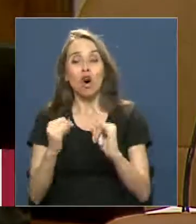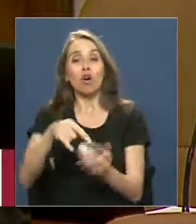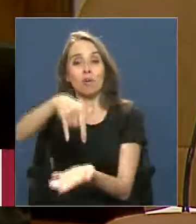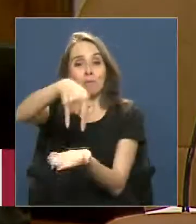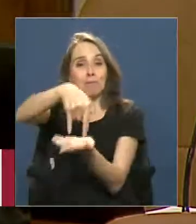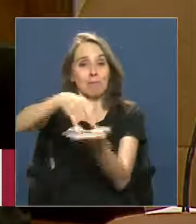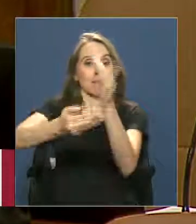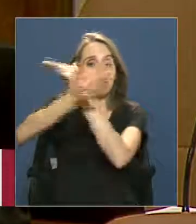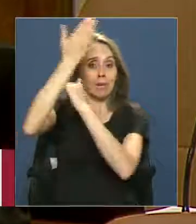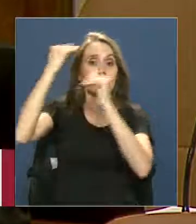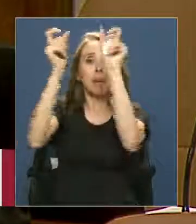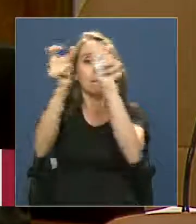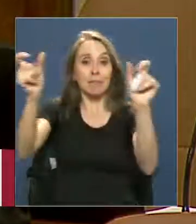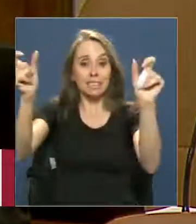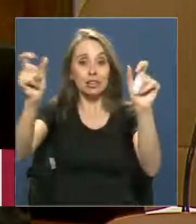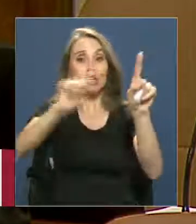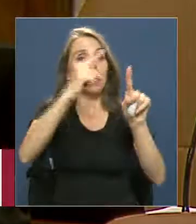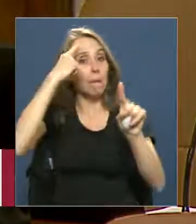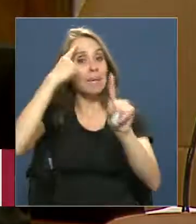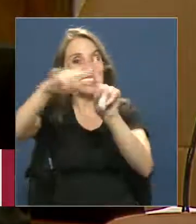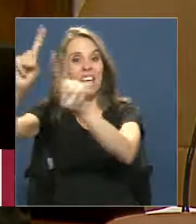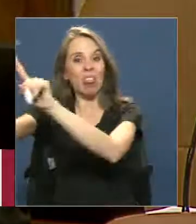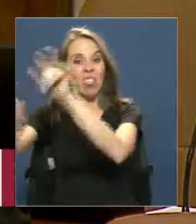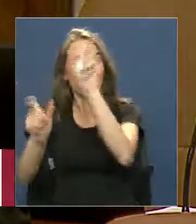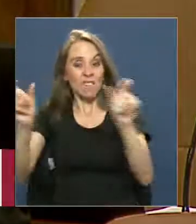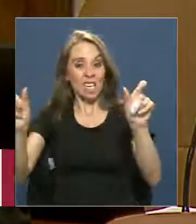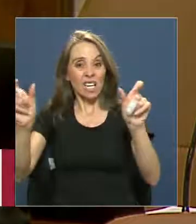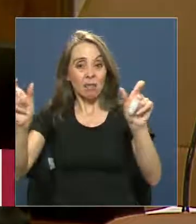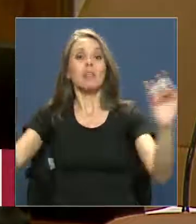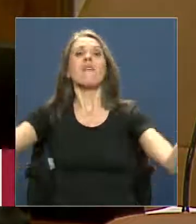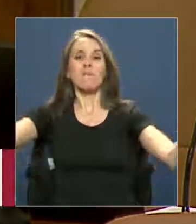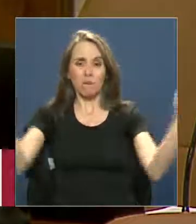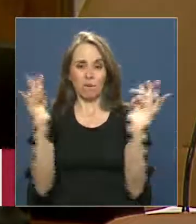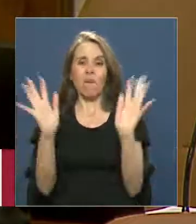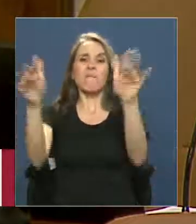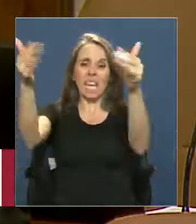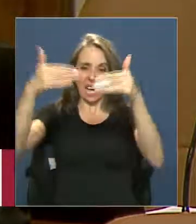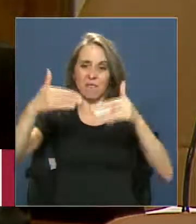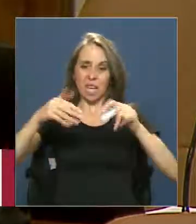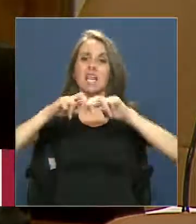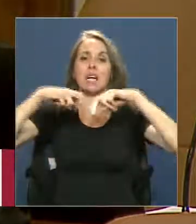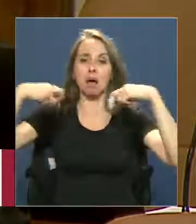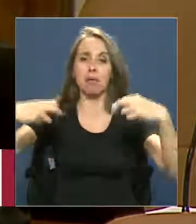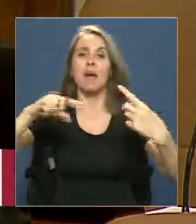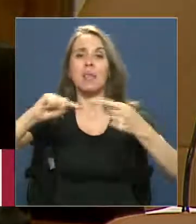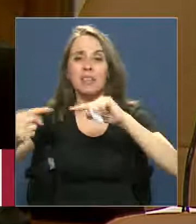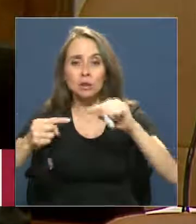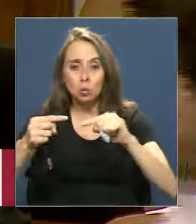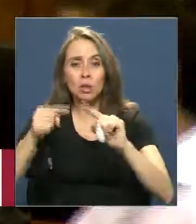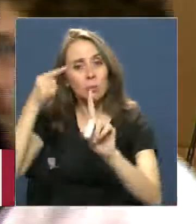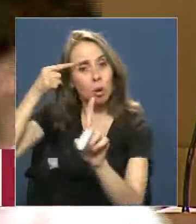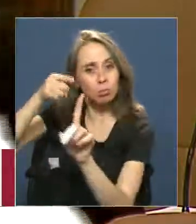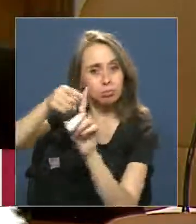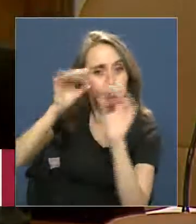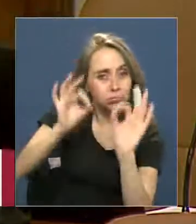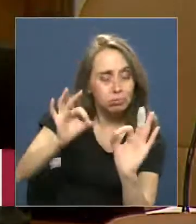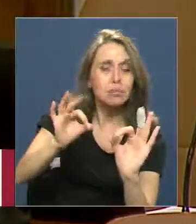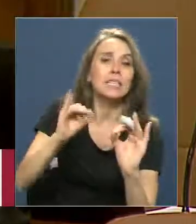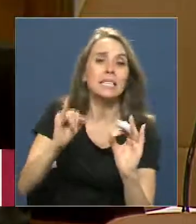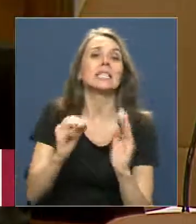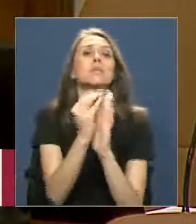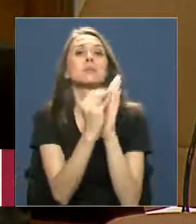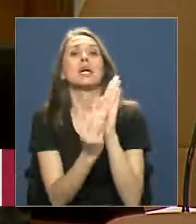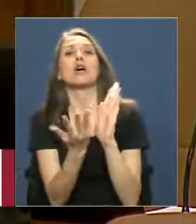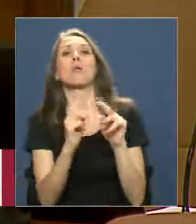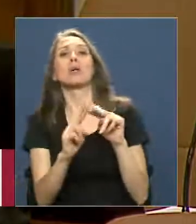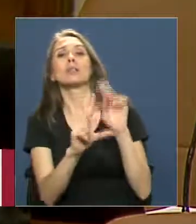a un grupo de personas que piensan distinto a una discusión determinada y transformarla en un proyecto de ley o fiscalizar, etcétera, las atribuciones que